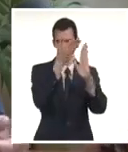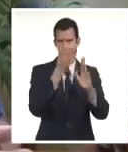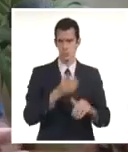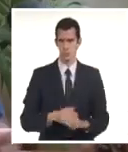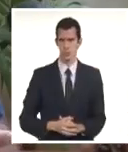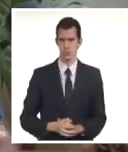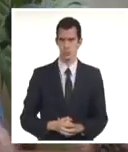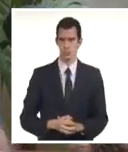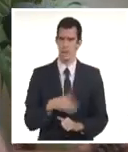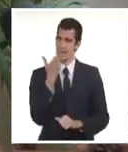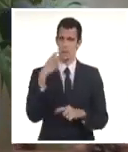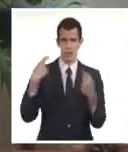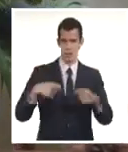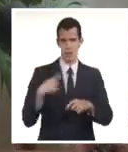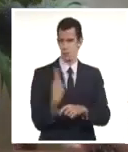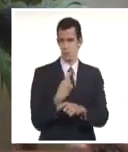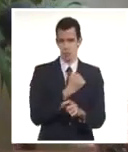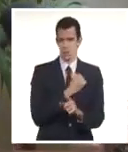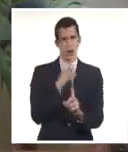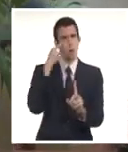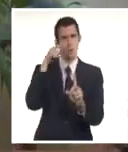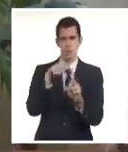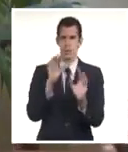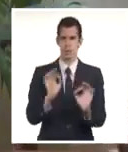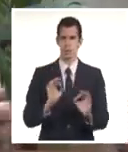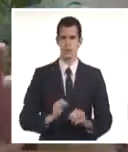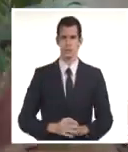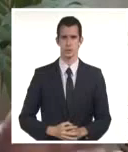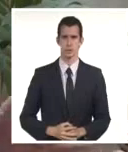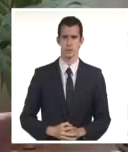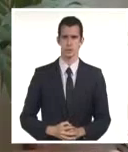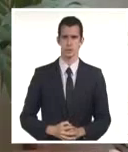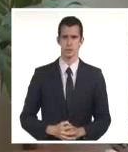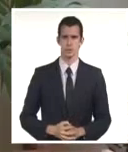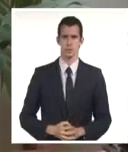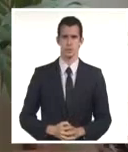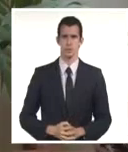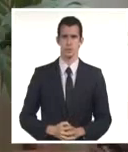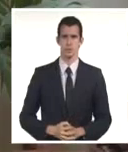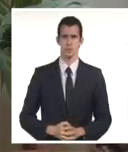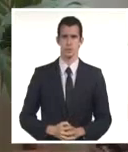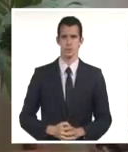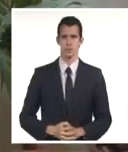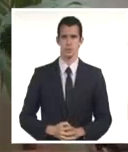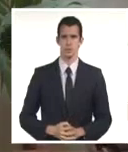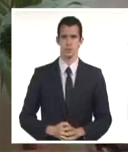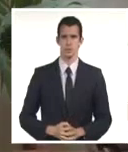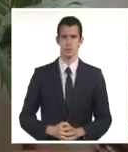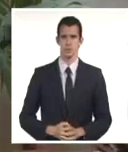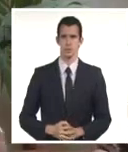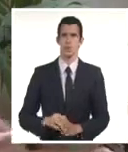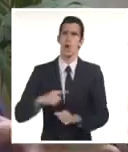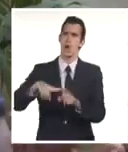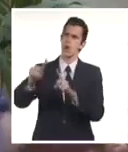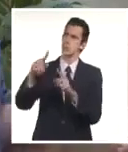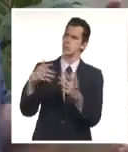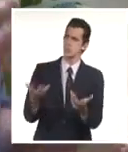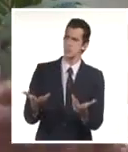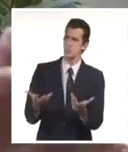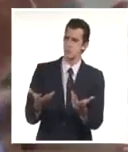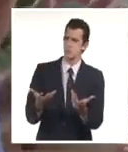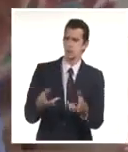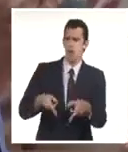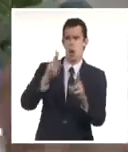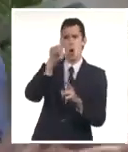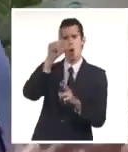el menor tiempo posible. De igual manera, bueno, está todo el trabajo de recuperación del hotel, que